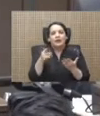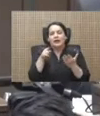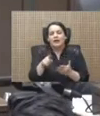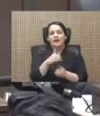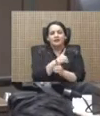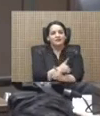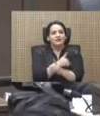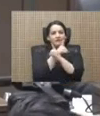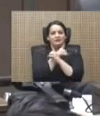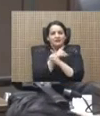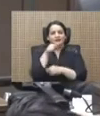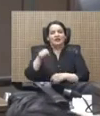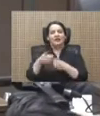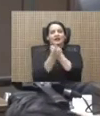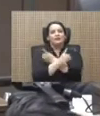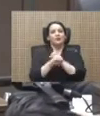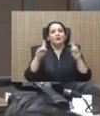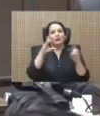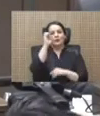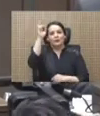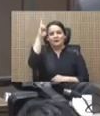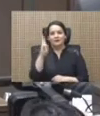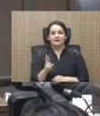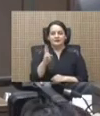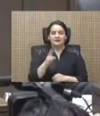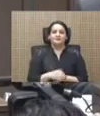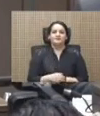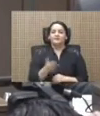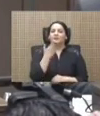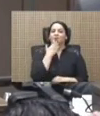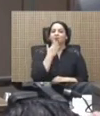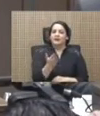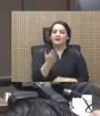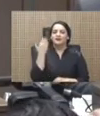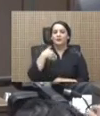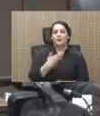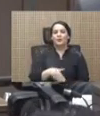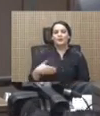defensa de la democracia costarricense. Muchísimas gracias, señor presidente.